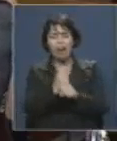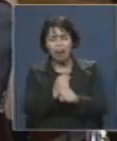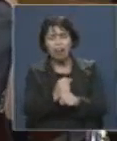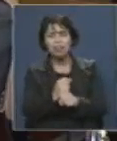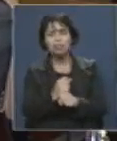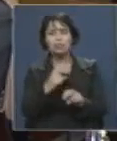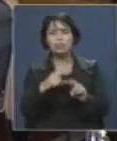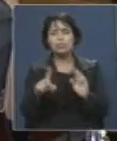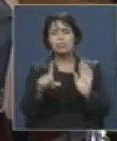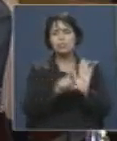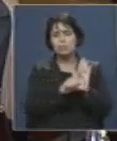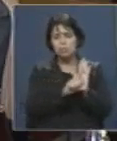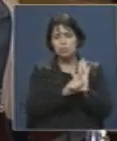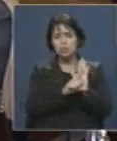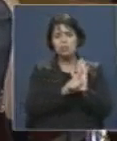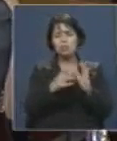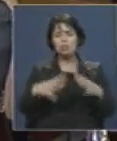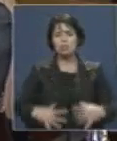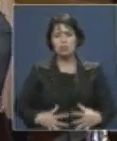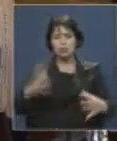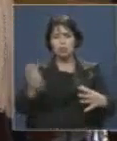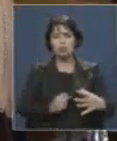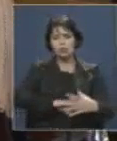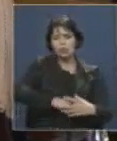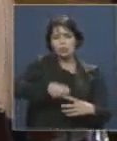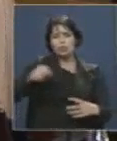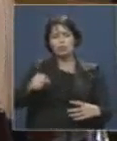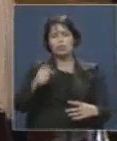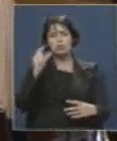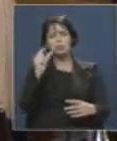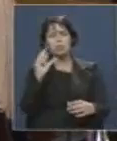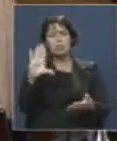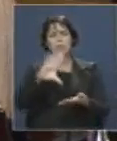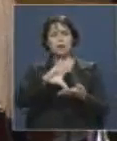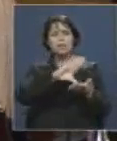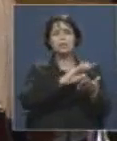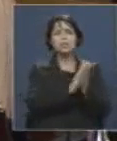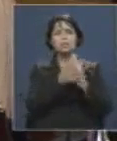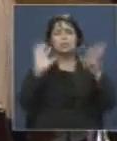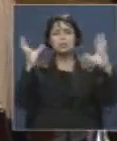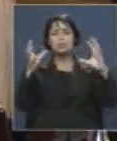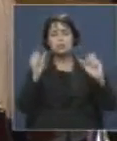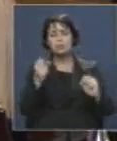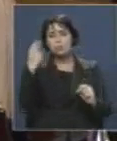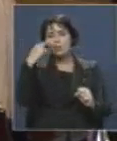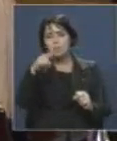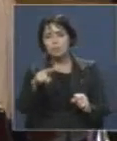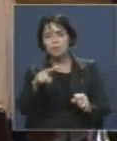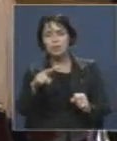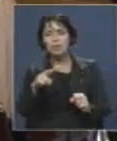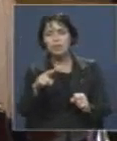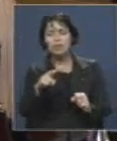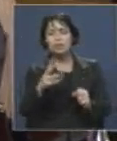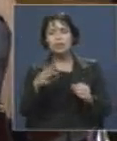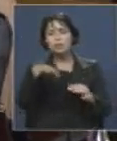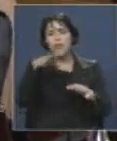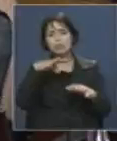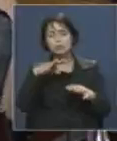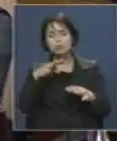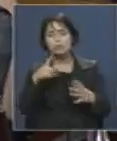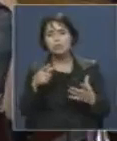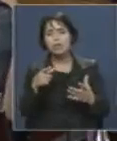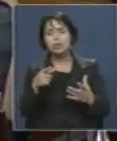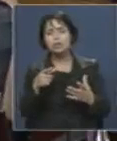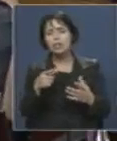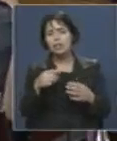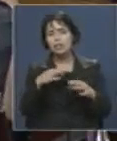a legislar sobre el aborto, siendo uno de los pocos países en el mundo en esa situación, ahora vemos cómo se echa mano a argucias administrativas y